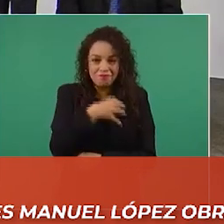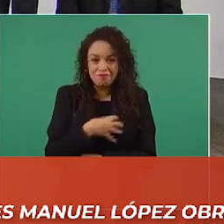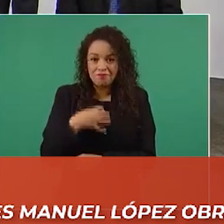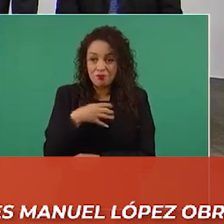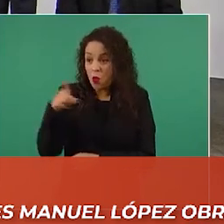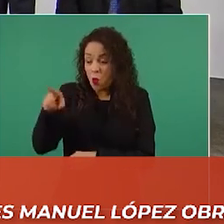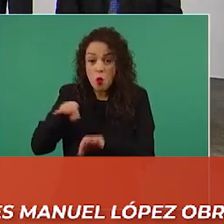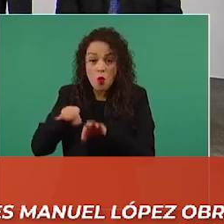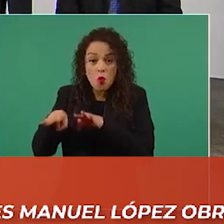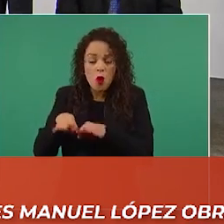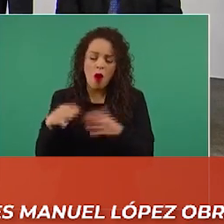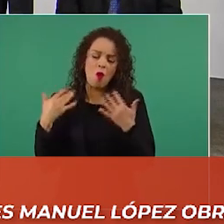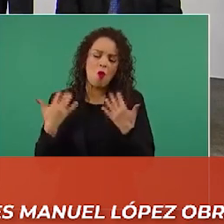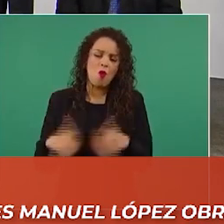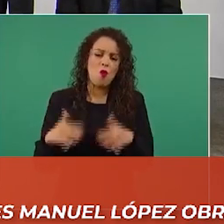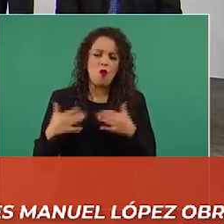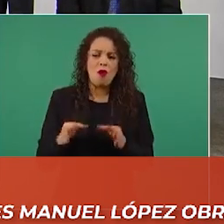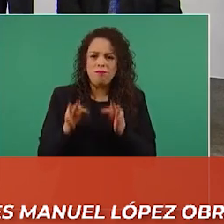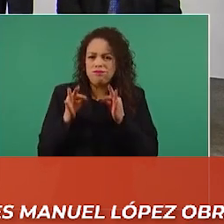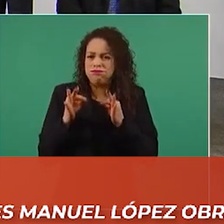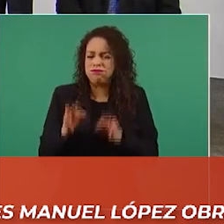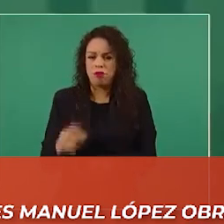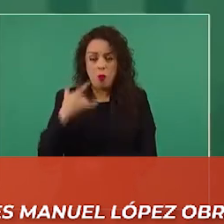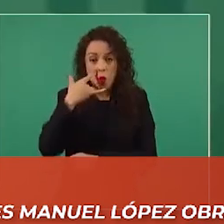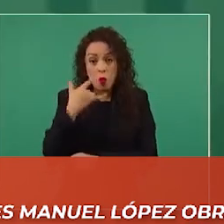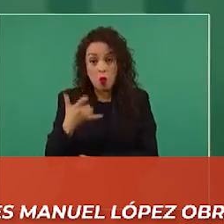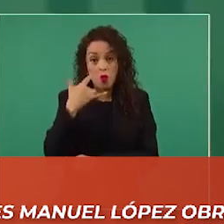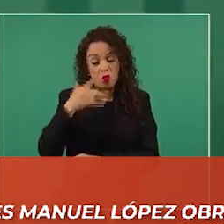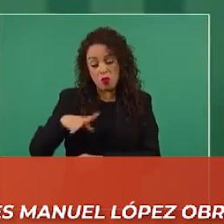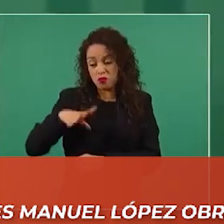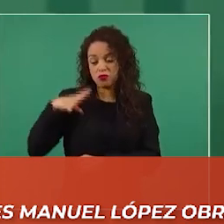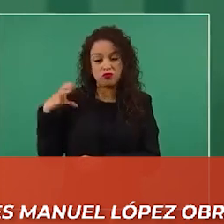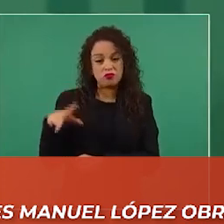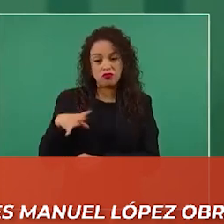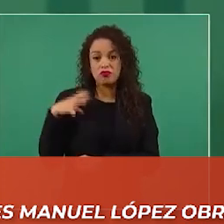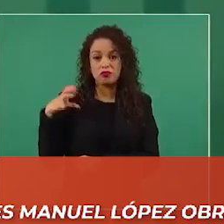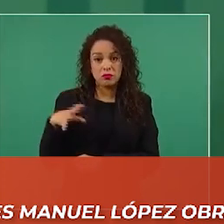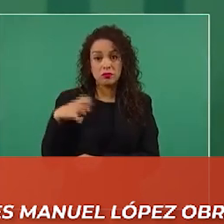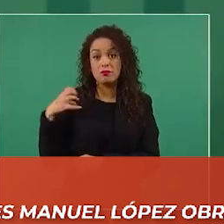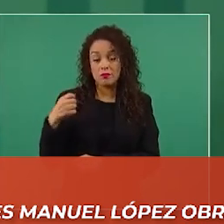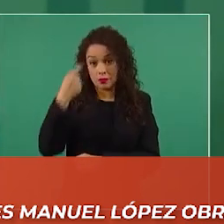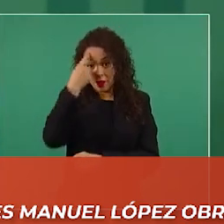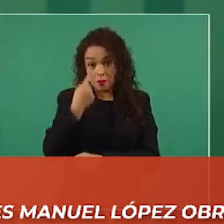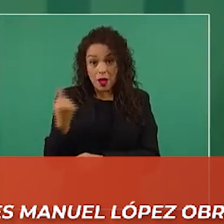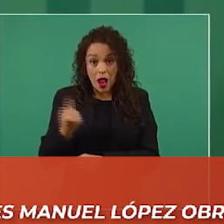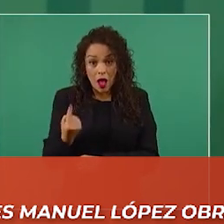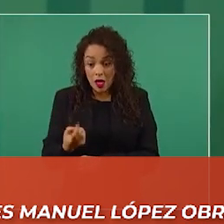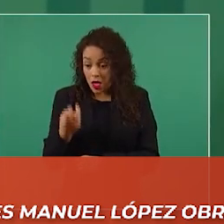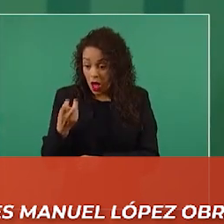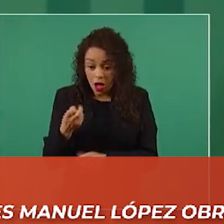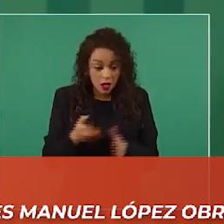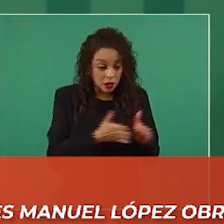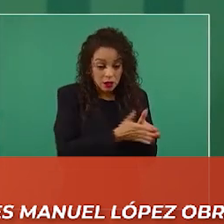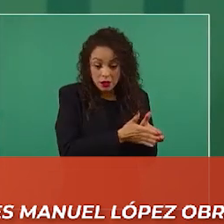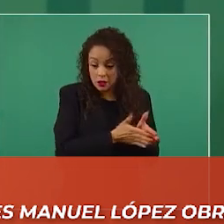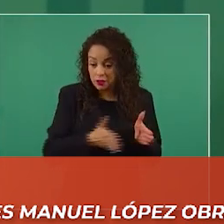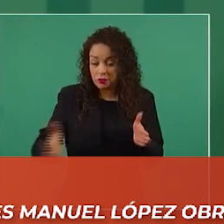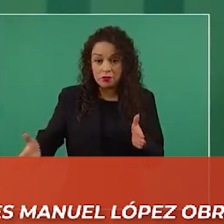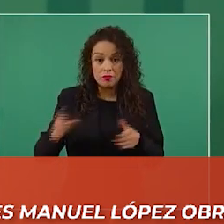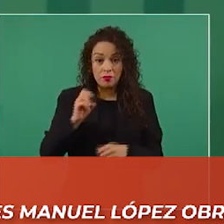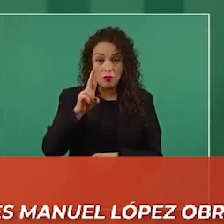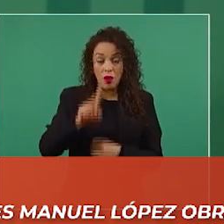trabajo, su desempeño para conducir todo este proceso y